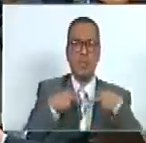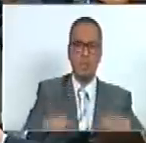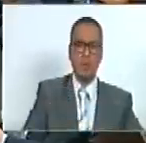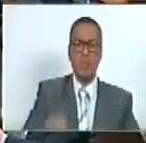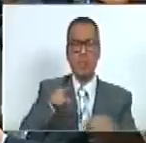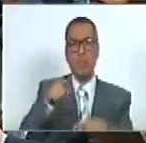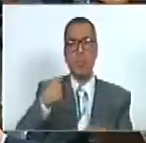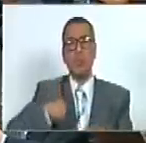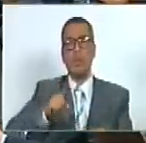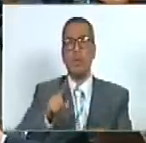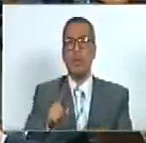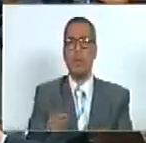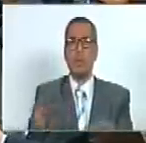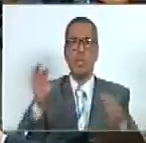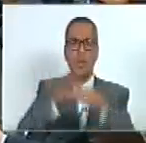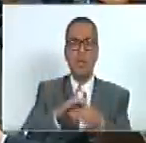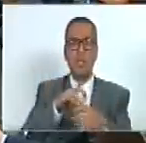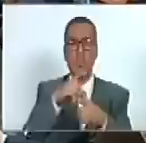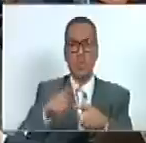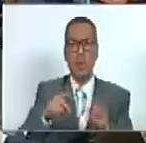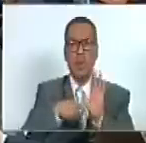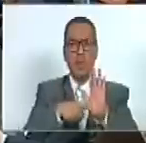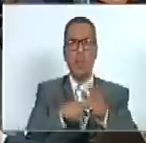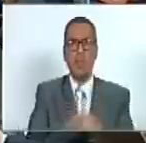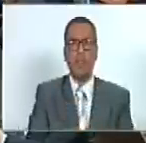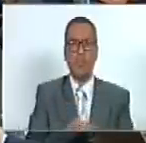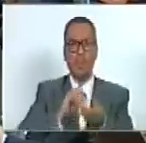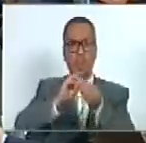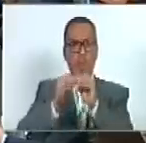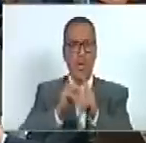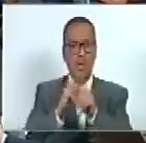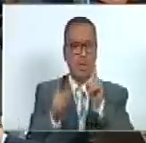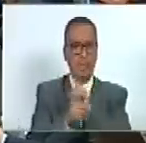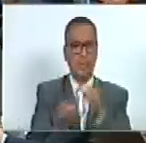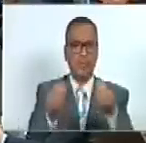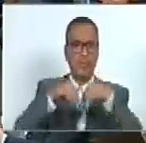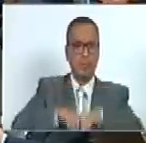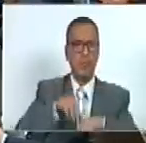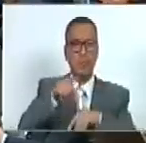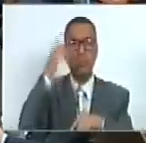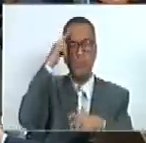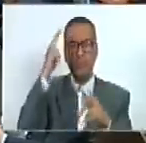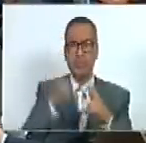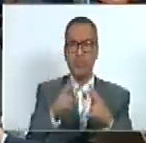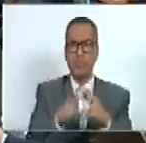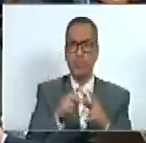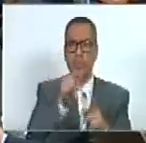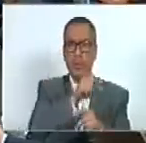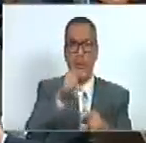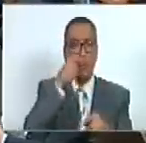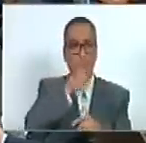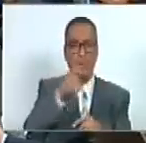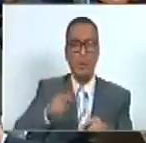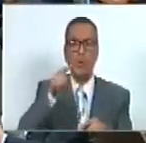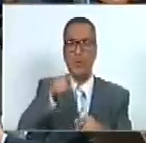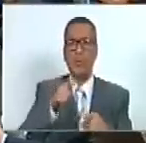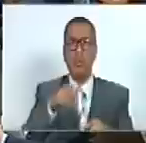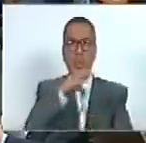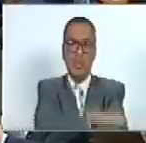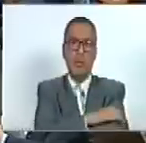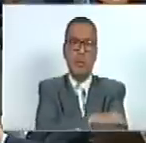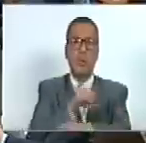por eso que desde esta Alianza Democrática presentaremos las modificaciones al acuerdo y que sepa el pueblo venezolano que desde aquí, desde esta